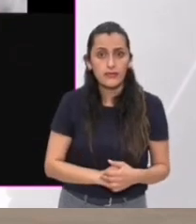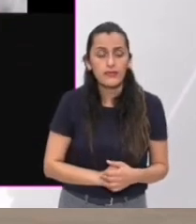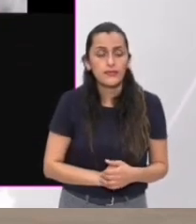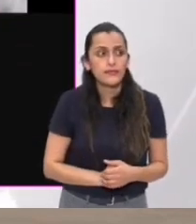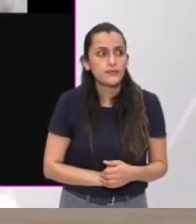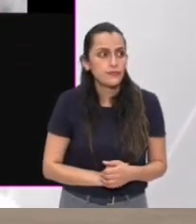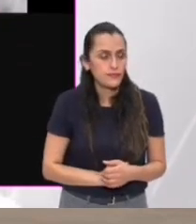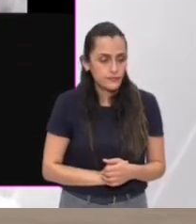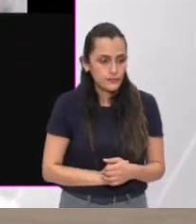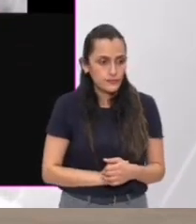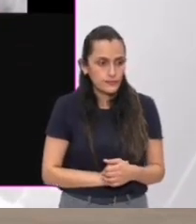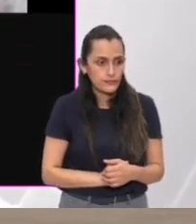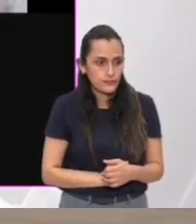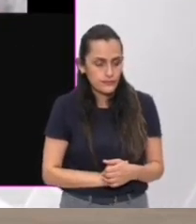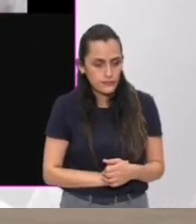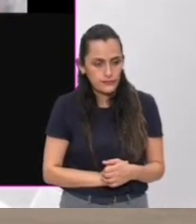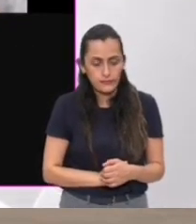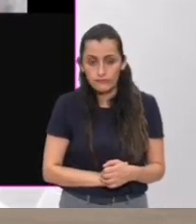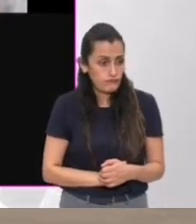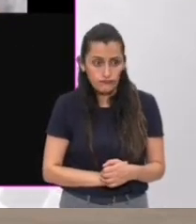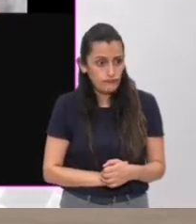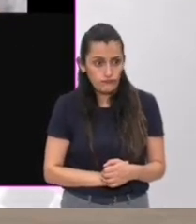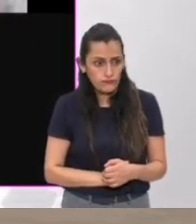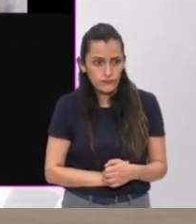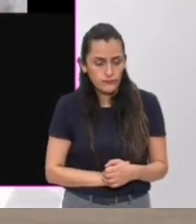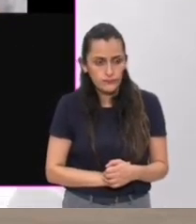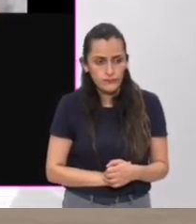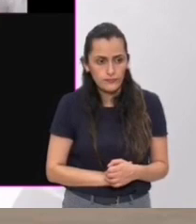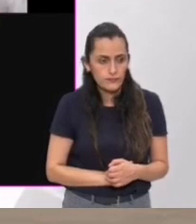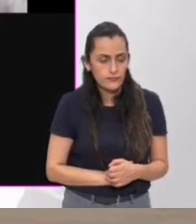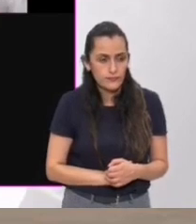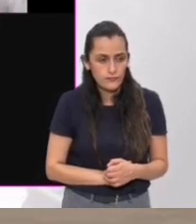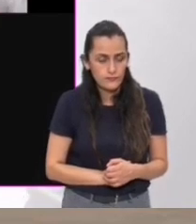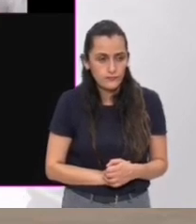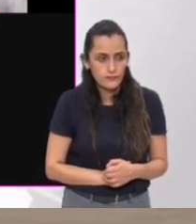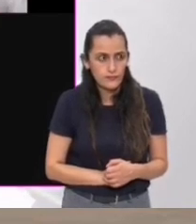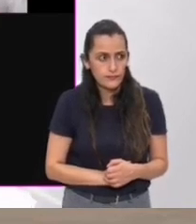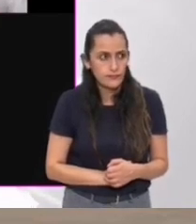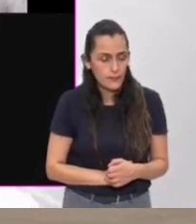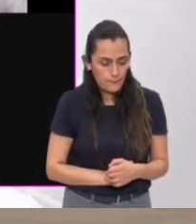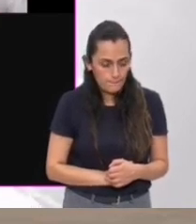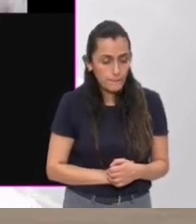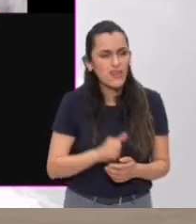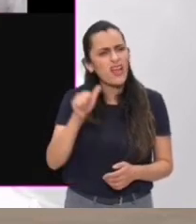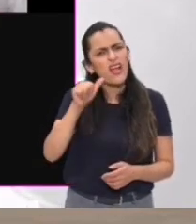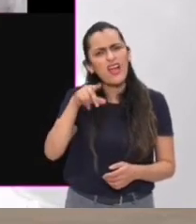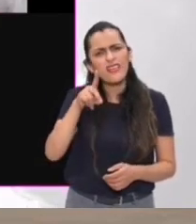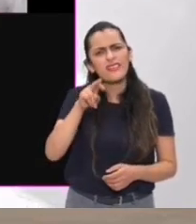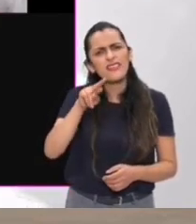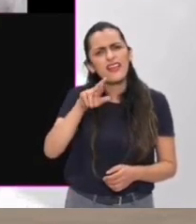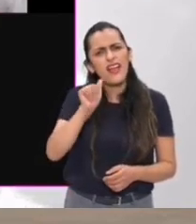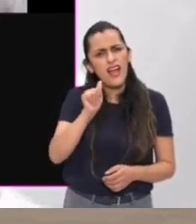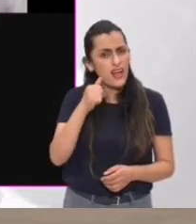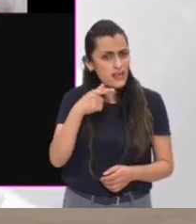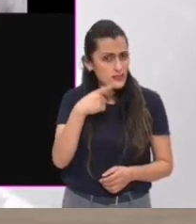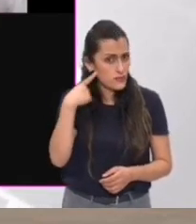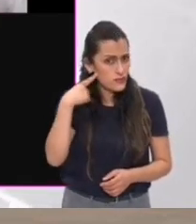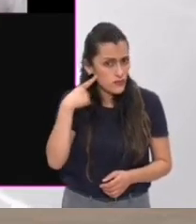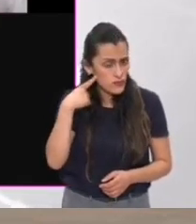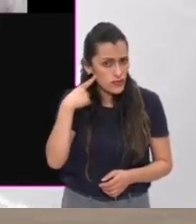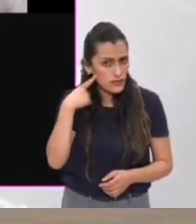¿No? Andrea Rocha, ¿nos escucha?